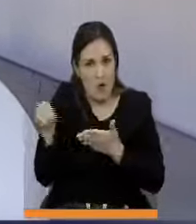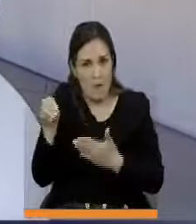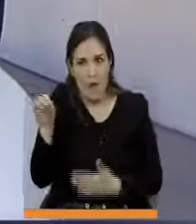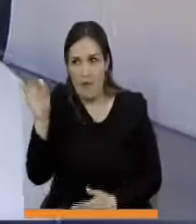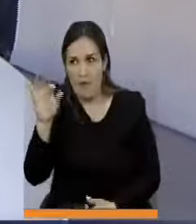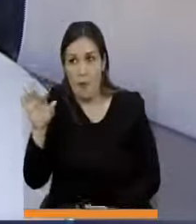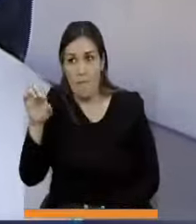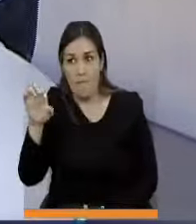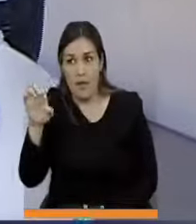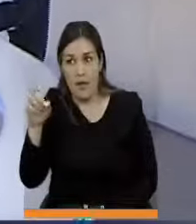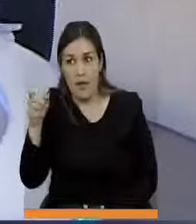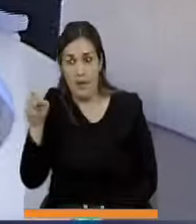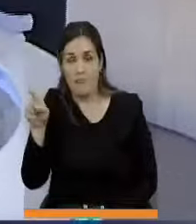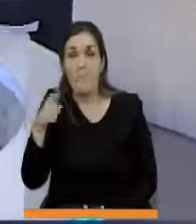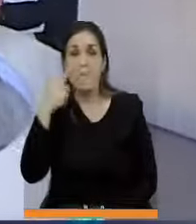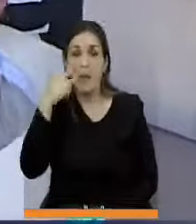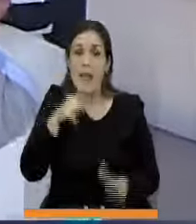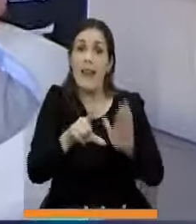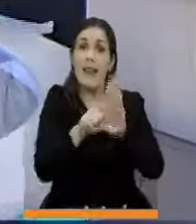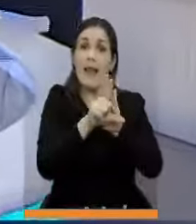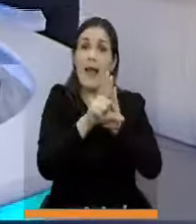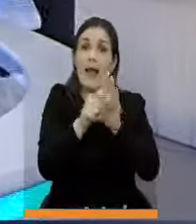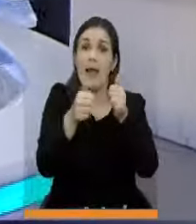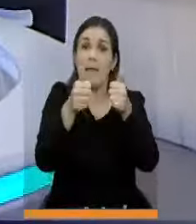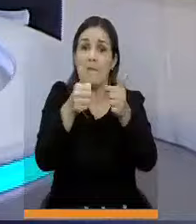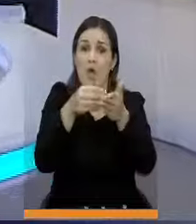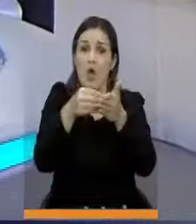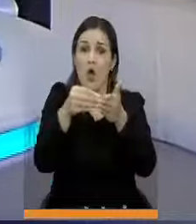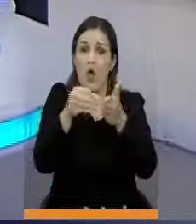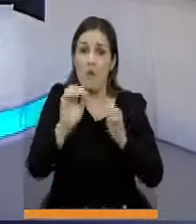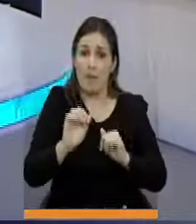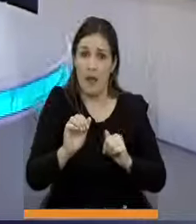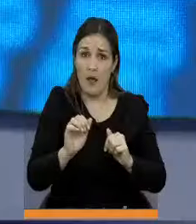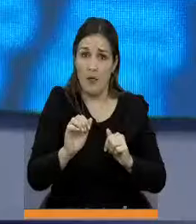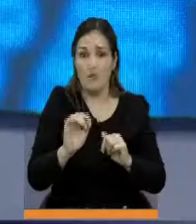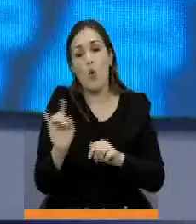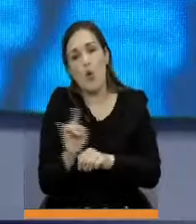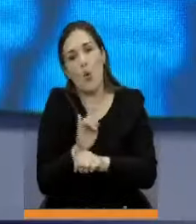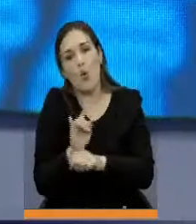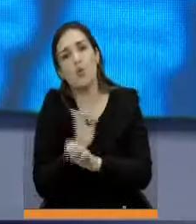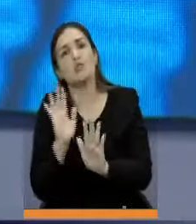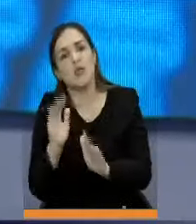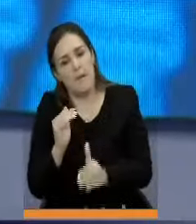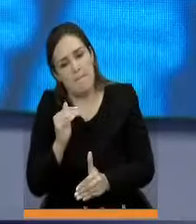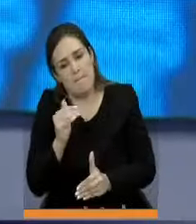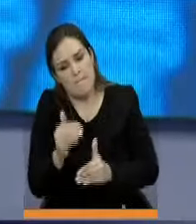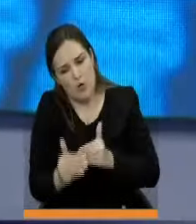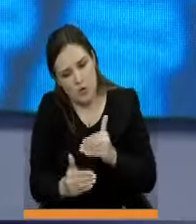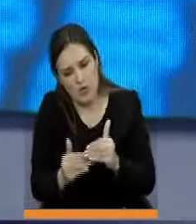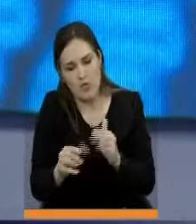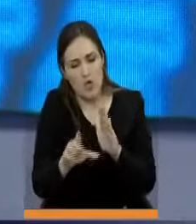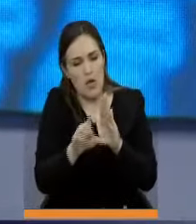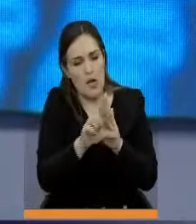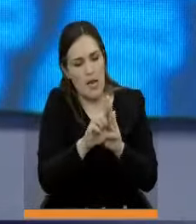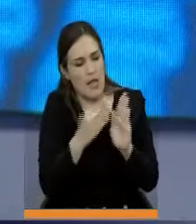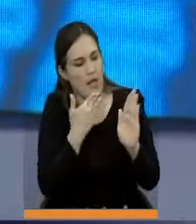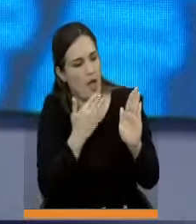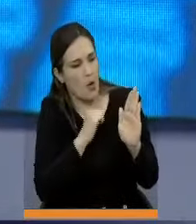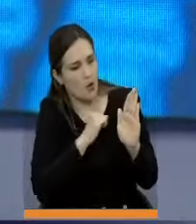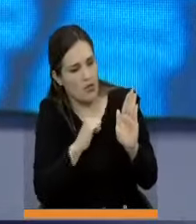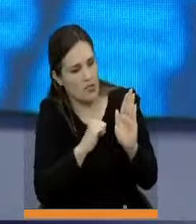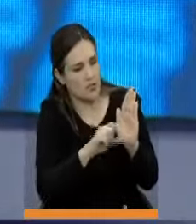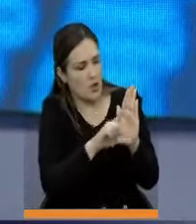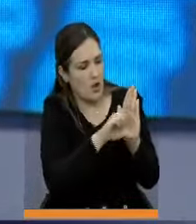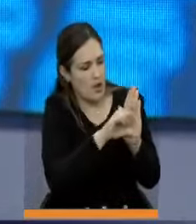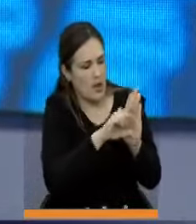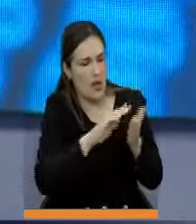haberlo hecho legal la compra, ya la utilización pues tiene que seguir todos los protocolos, más o menos 4.500 millones de